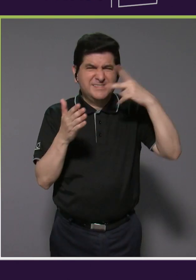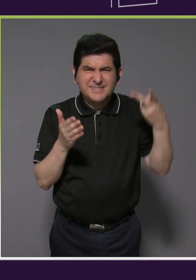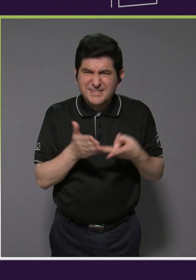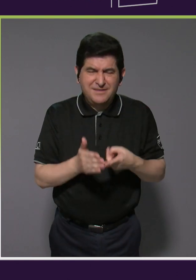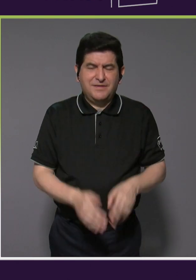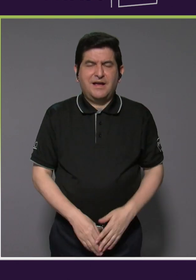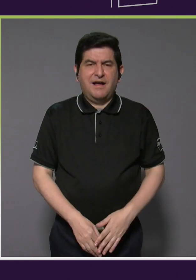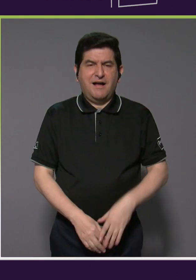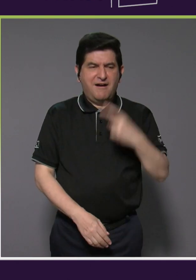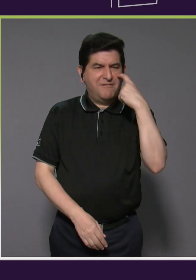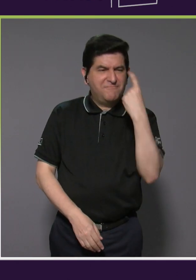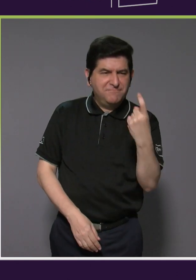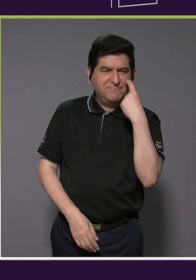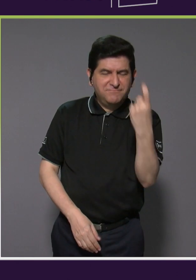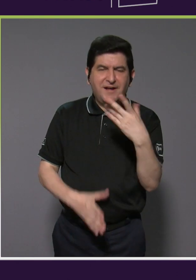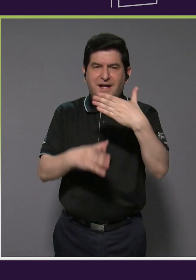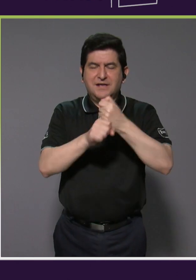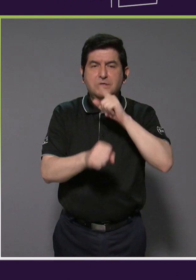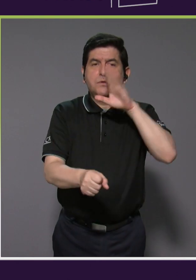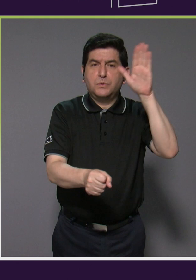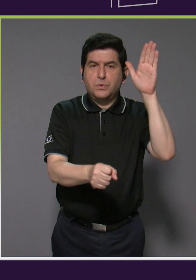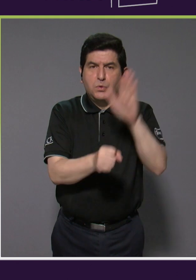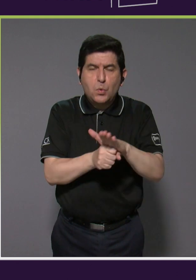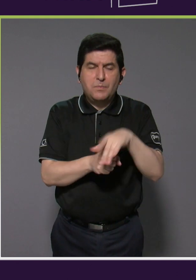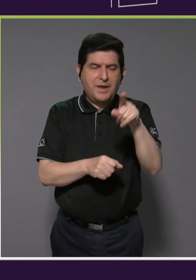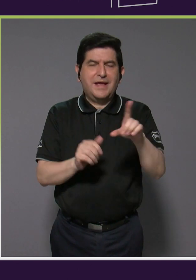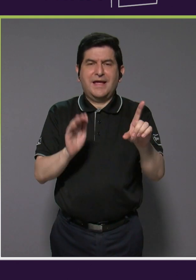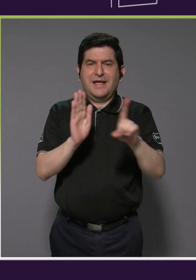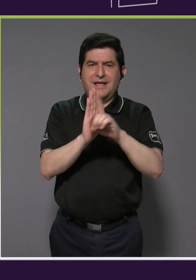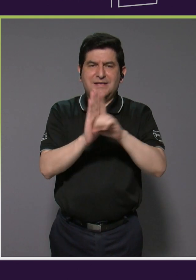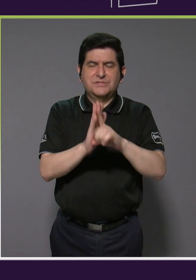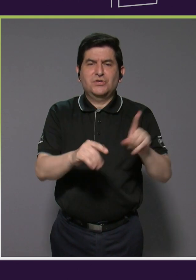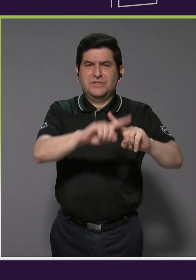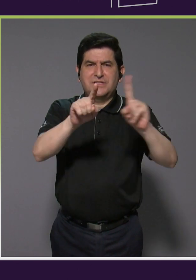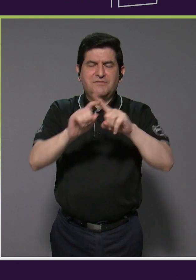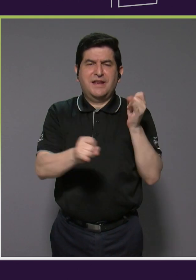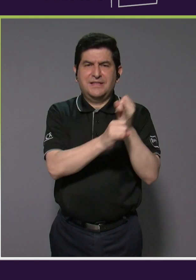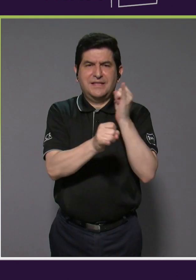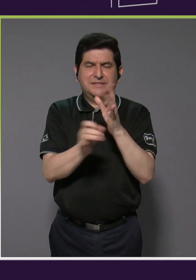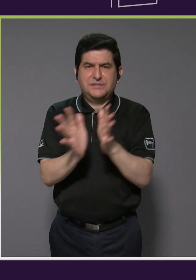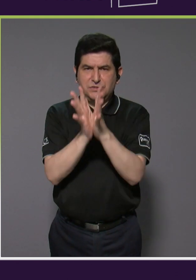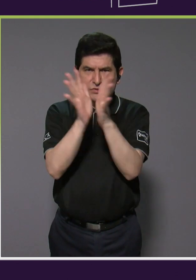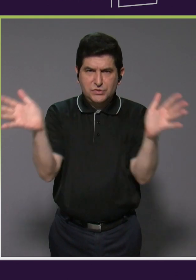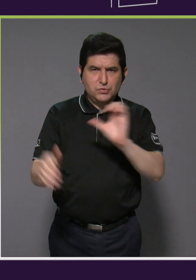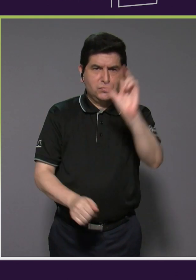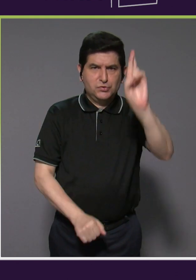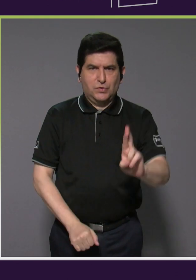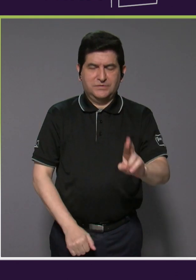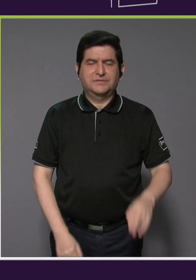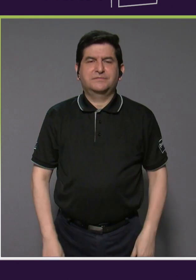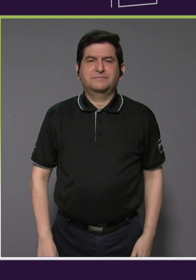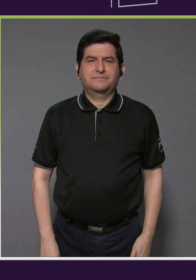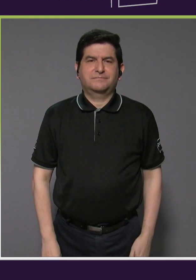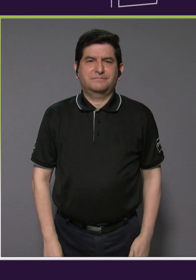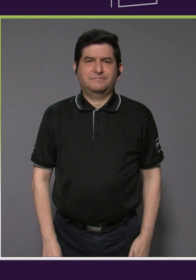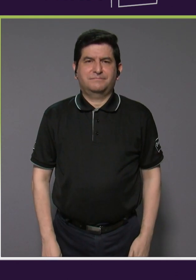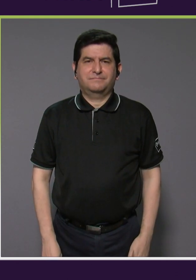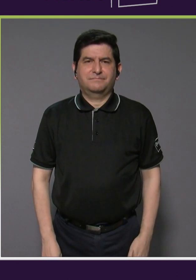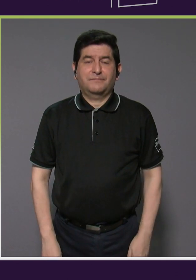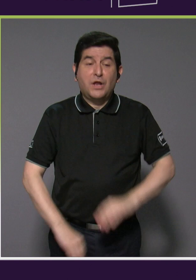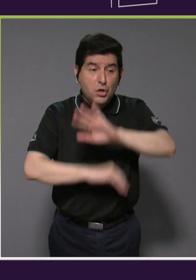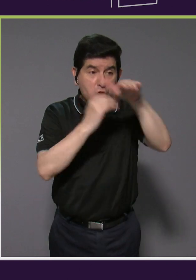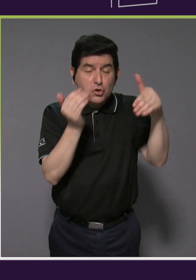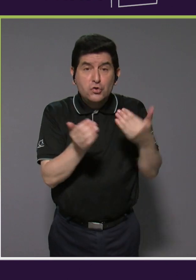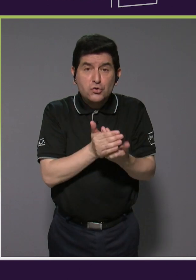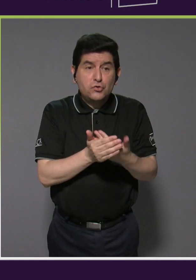poder fiscalizar el cumplimiento de esos derechos en la institucionalidad pública costarricense, ¿verdad? Y todo